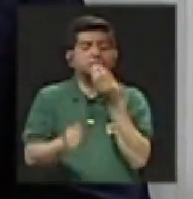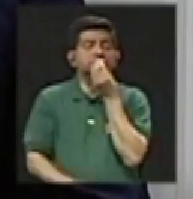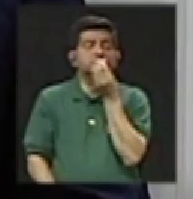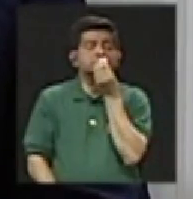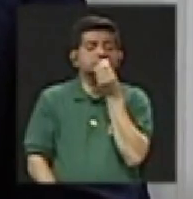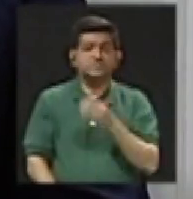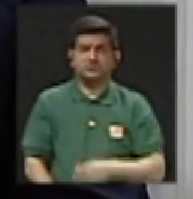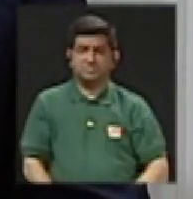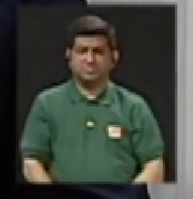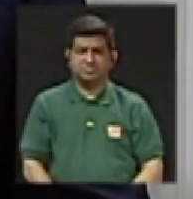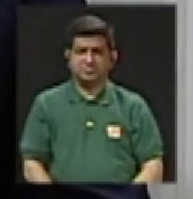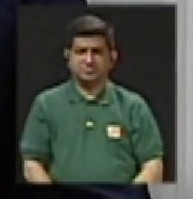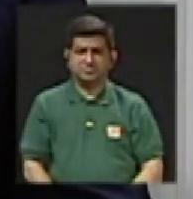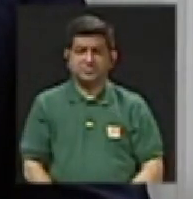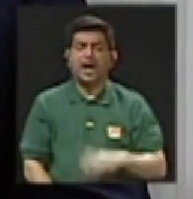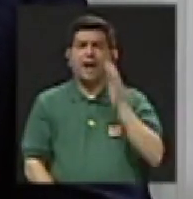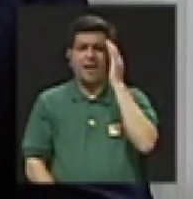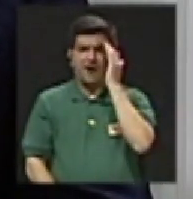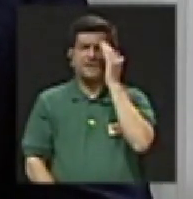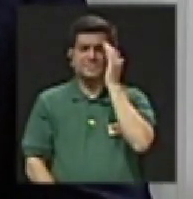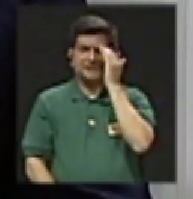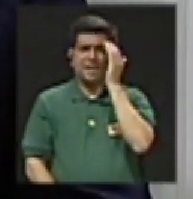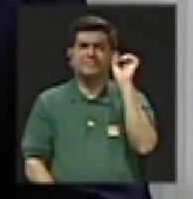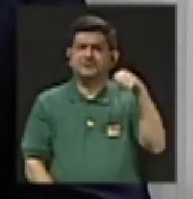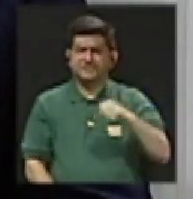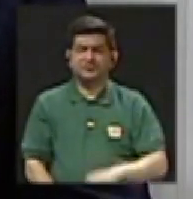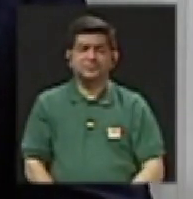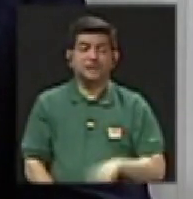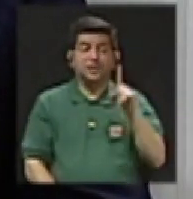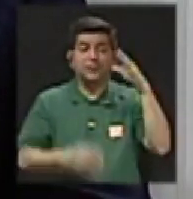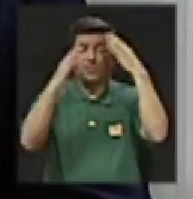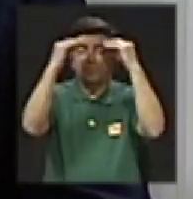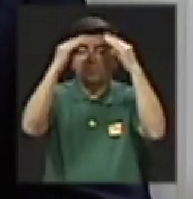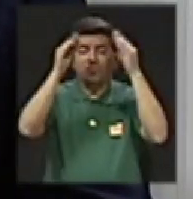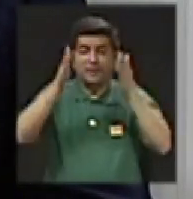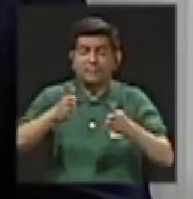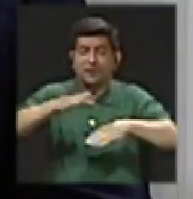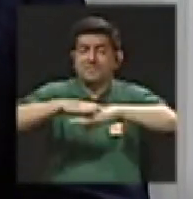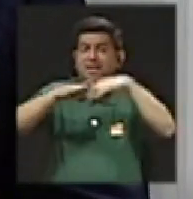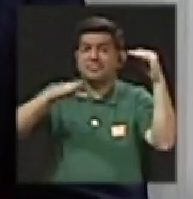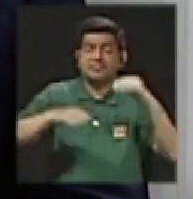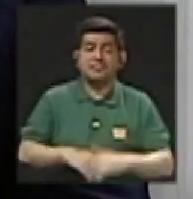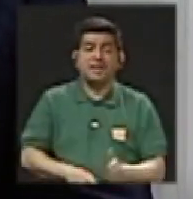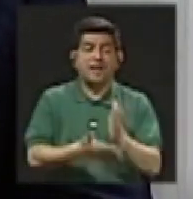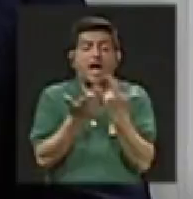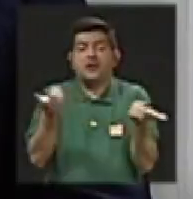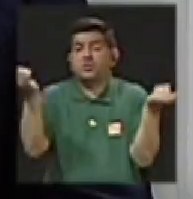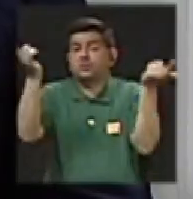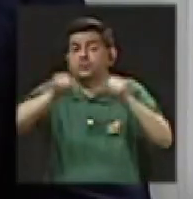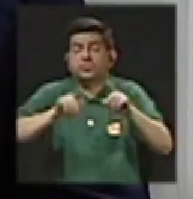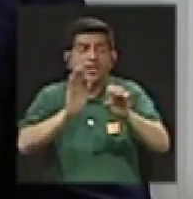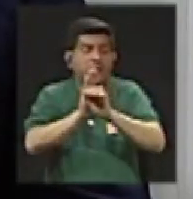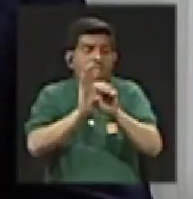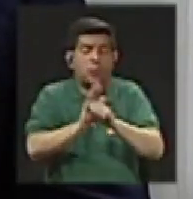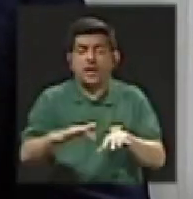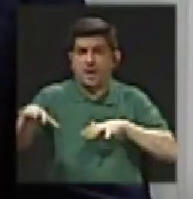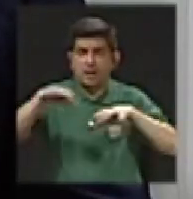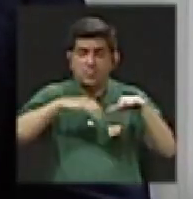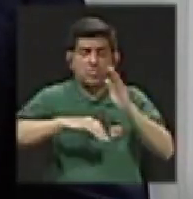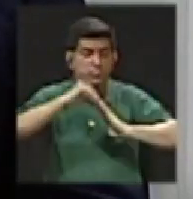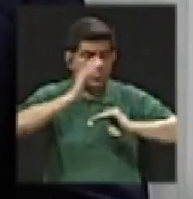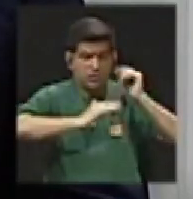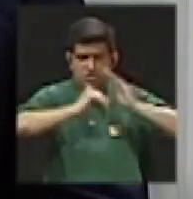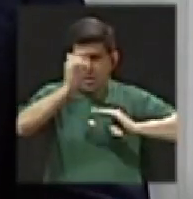comidas, y sabemos por una fuente de información externa que va a ocurrir algo, por ejemplo, con la actividad de la